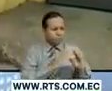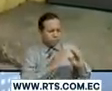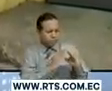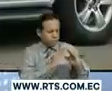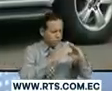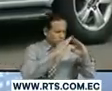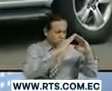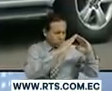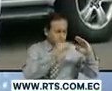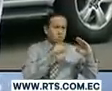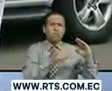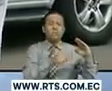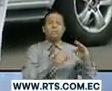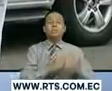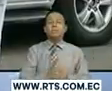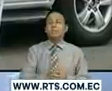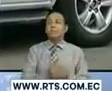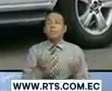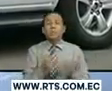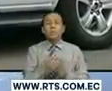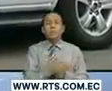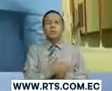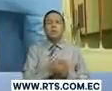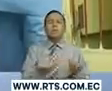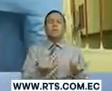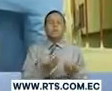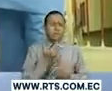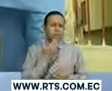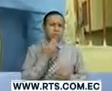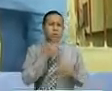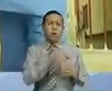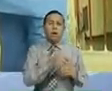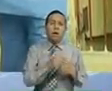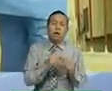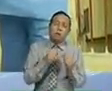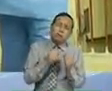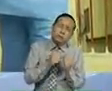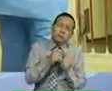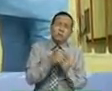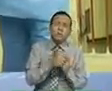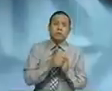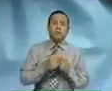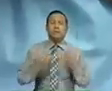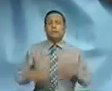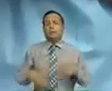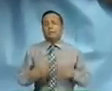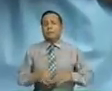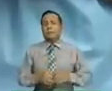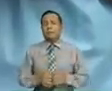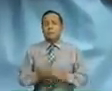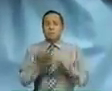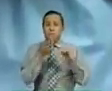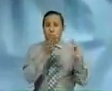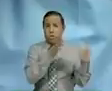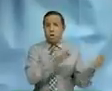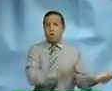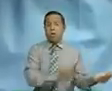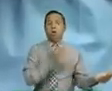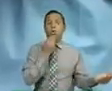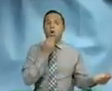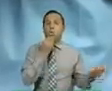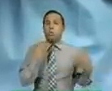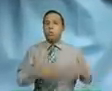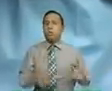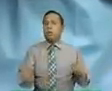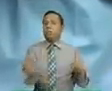su domicilio, en un área destinada para dormitorio en posición de cúbito dorsal. Se trataría de una muerte violenta.